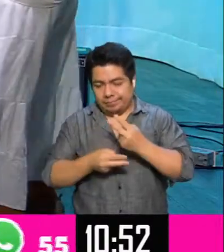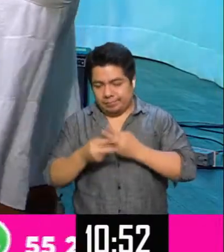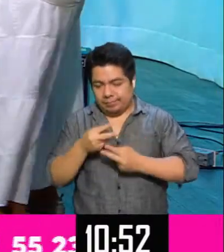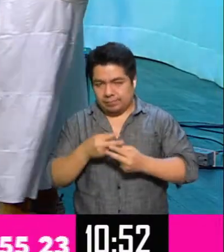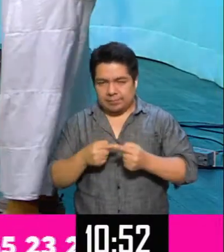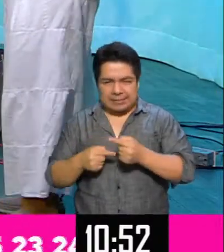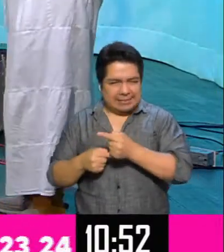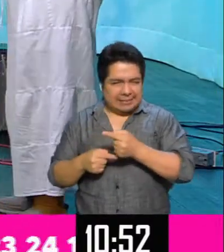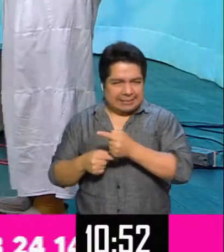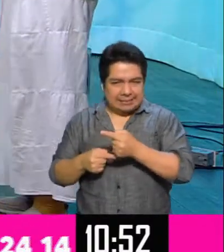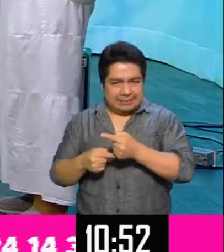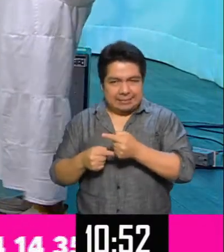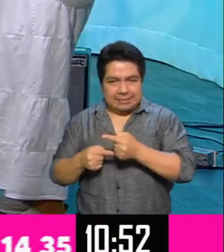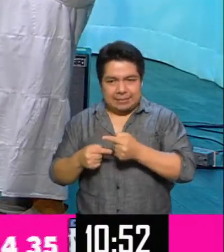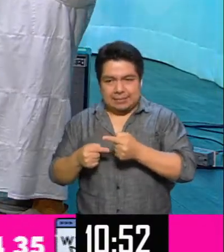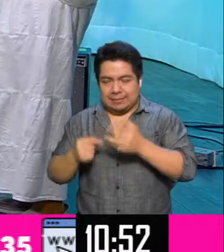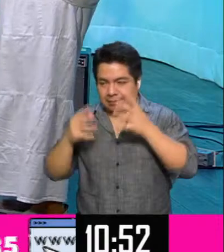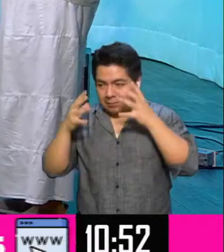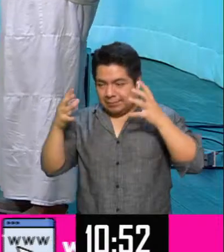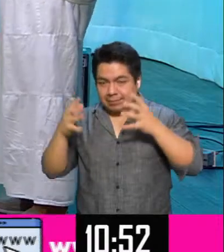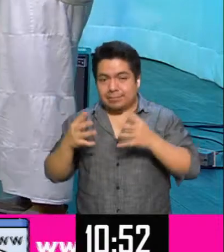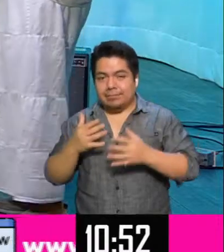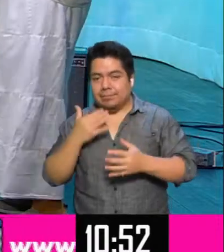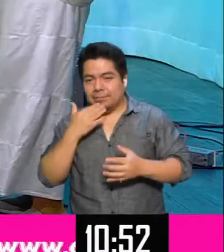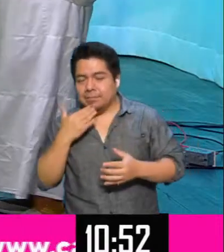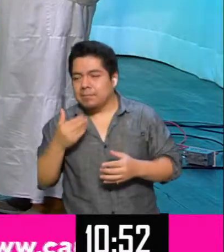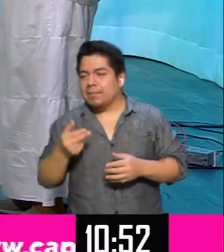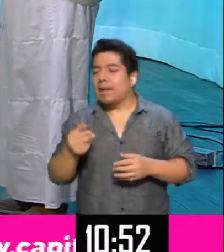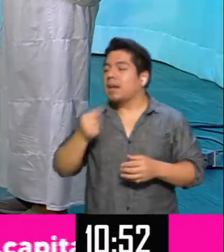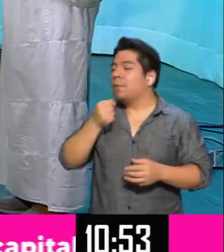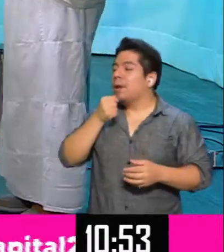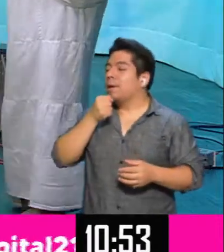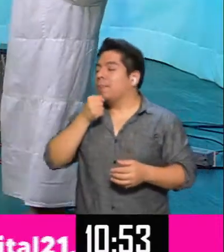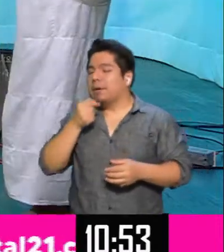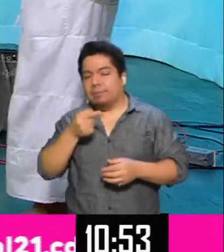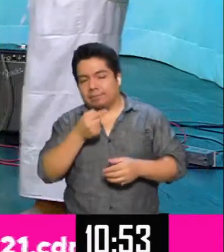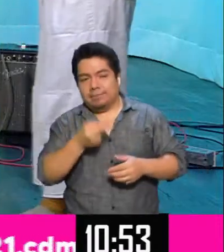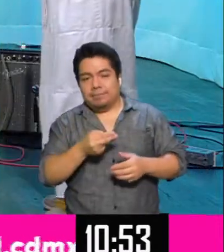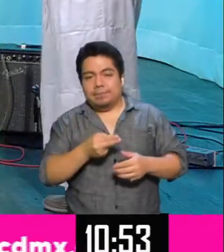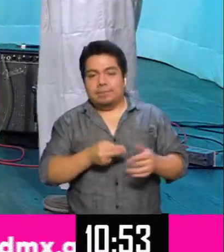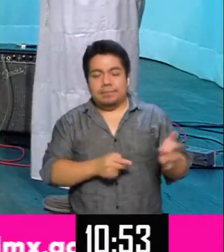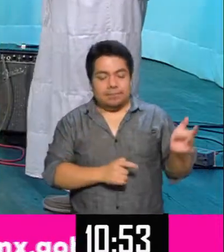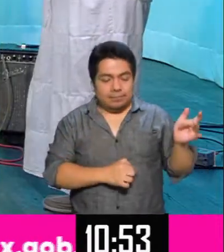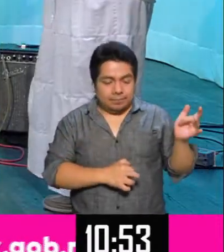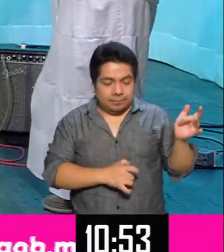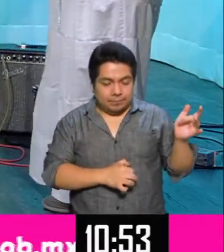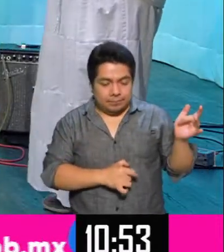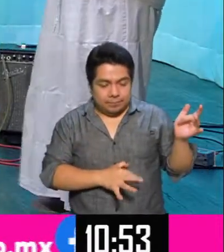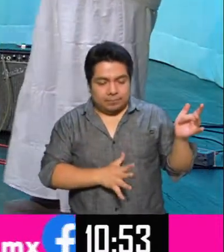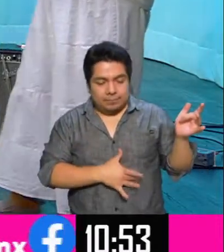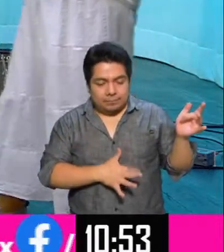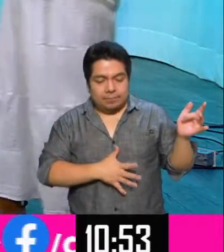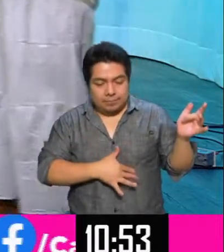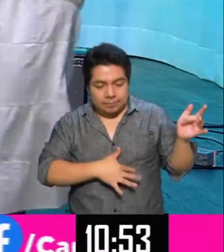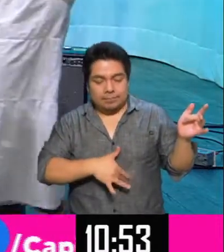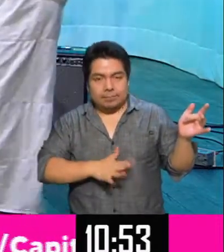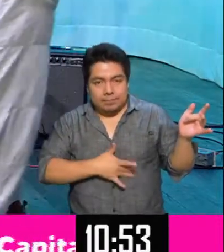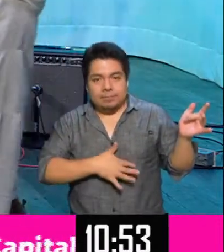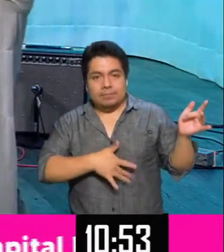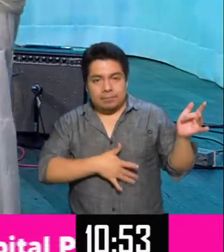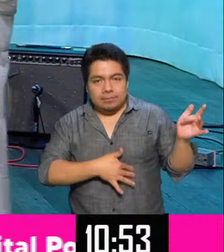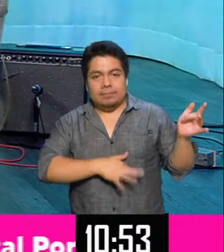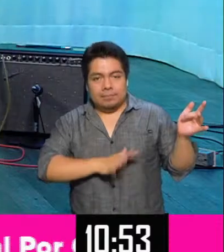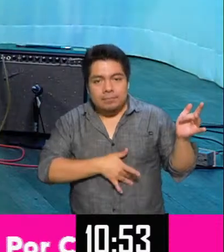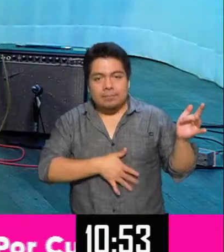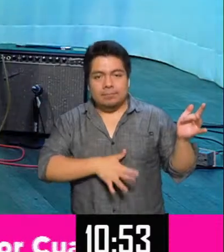chato, con este de del de acá. Vamos con este los Para que entrevistamos. vayan Déjeme dando su preguntar. nombre, a ver. En el bajo haciendo slap como si estuviera Ya, en su